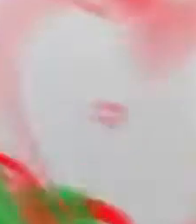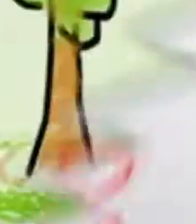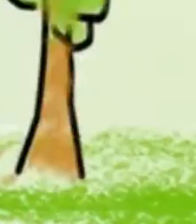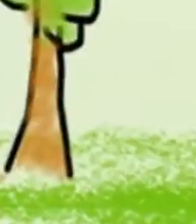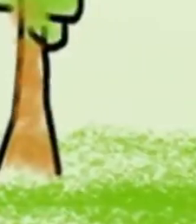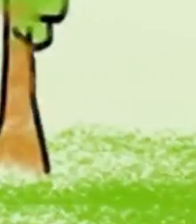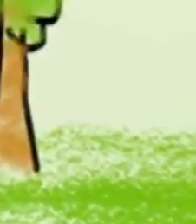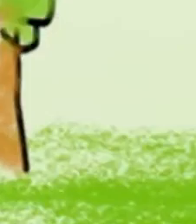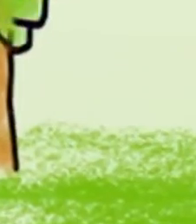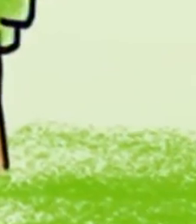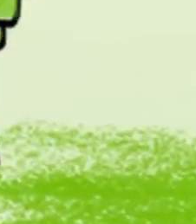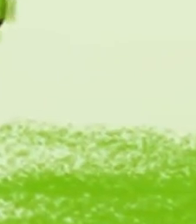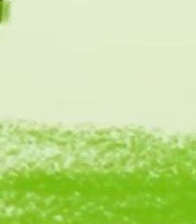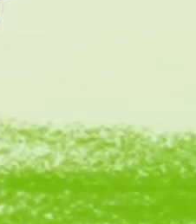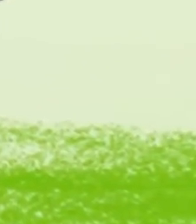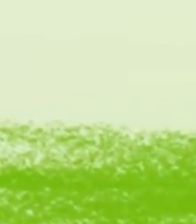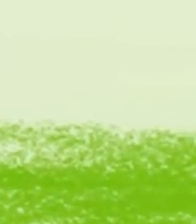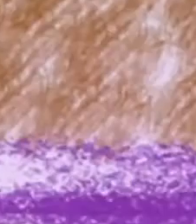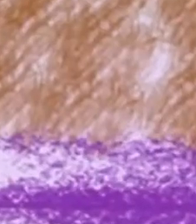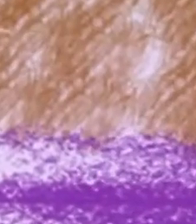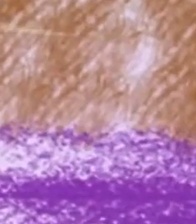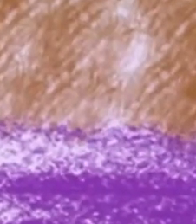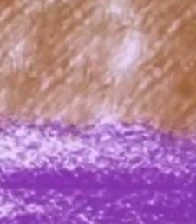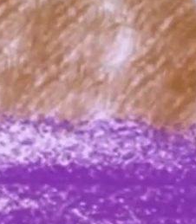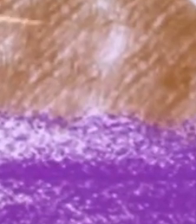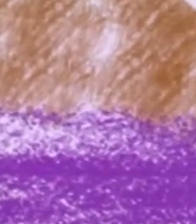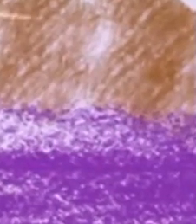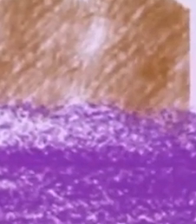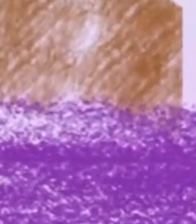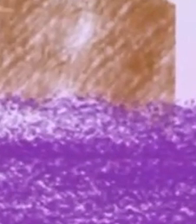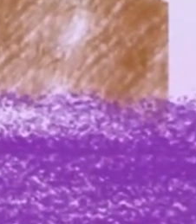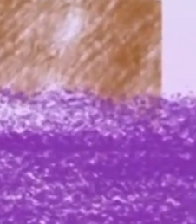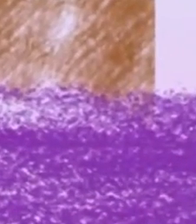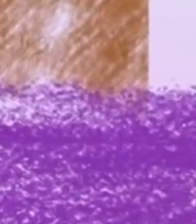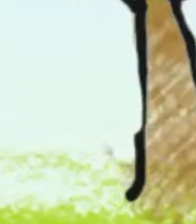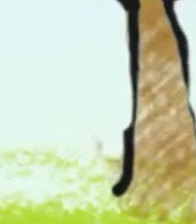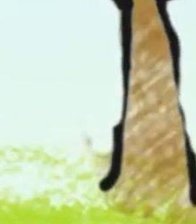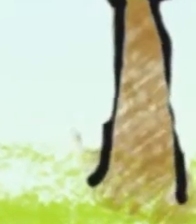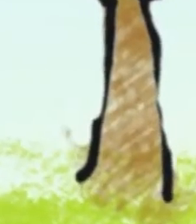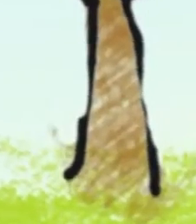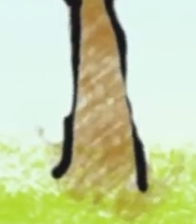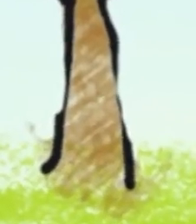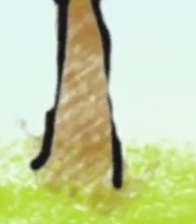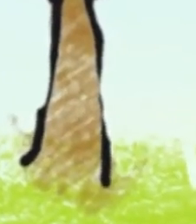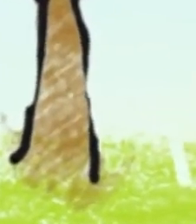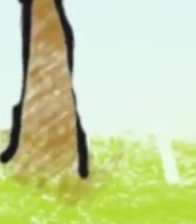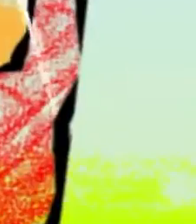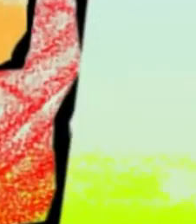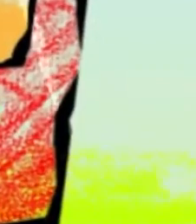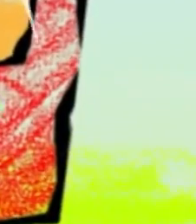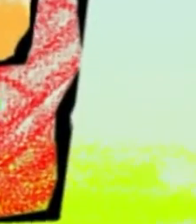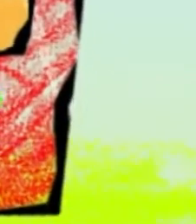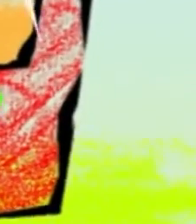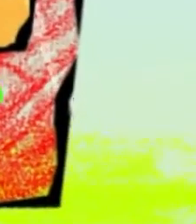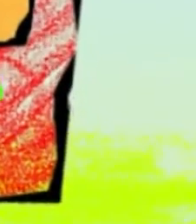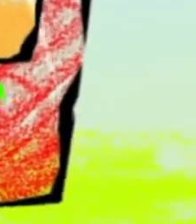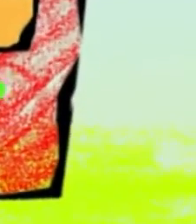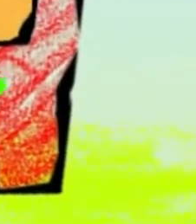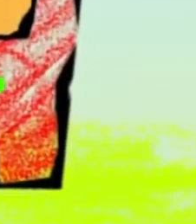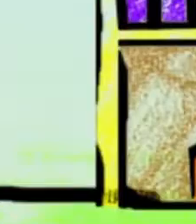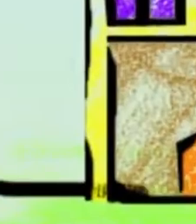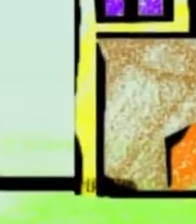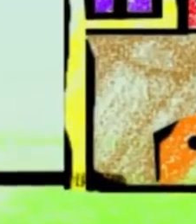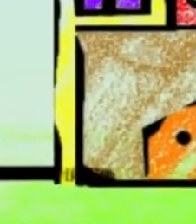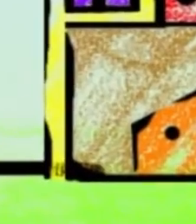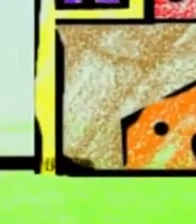frente. Deje de estar cantando y póngase a hacer las tareas. Me guarda ese PlayStation ya mismo. Siga así y a la próxima le doy. No se me para hasta que